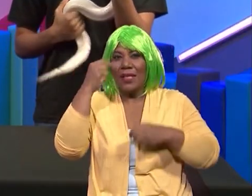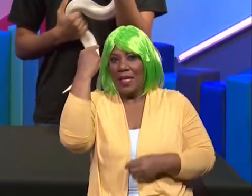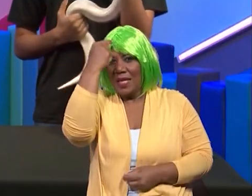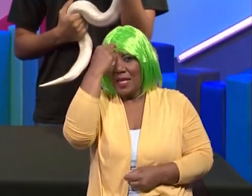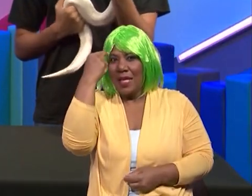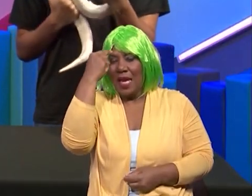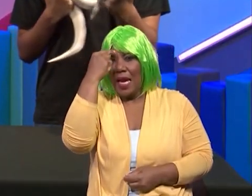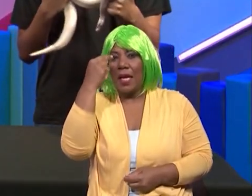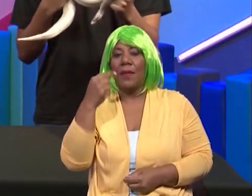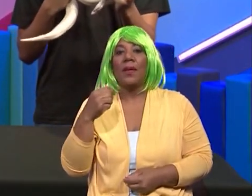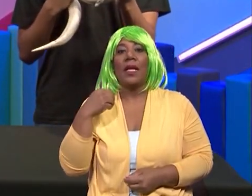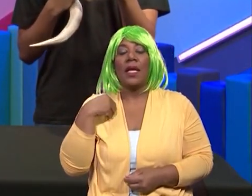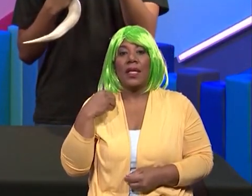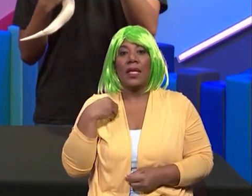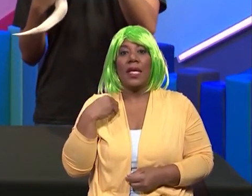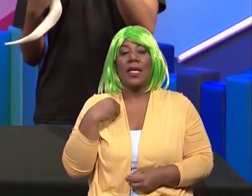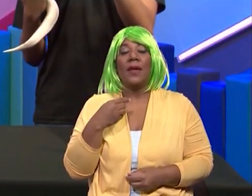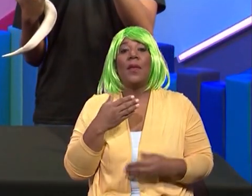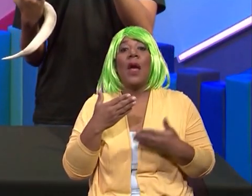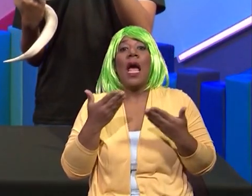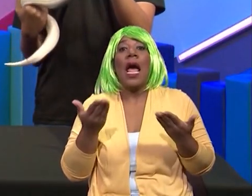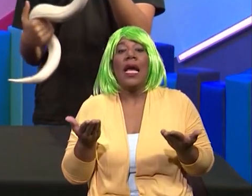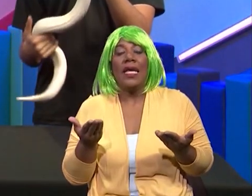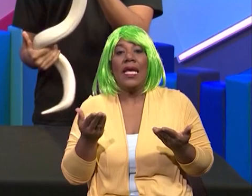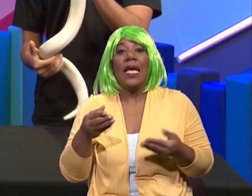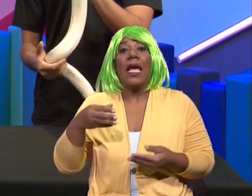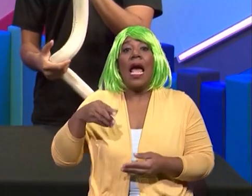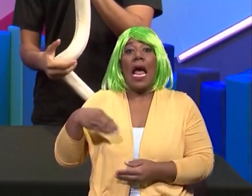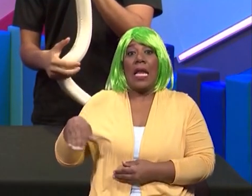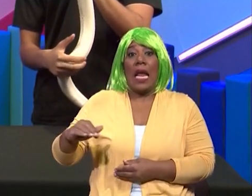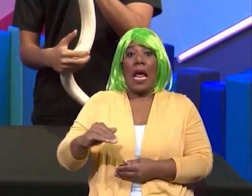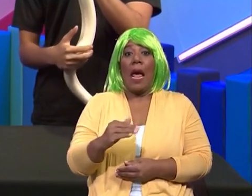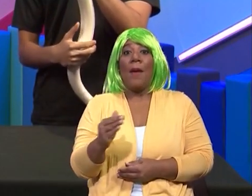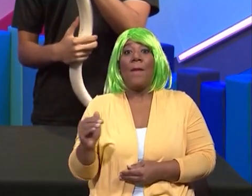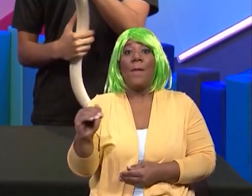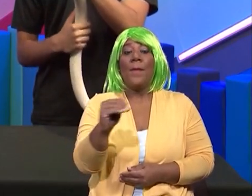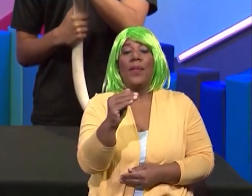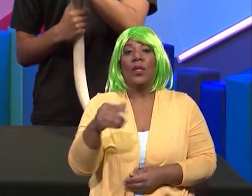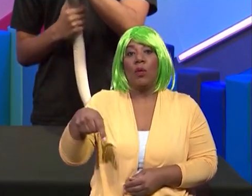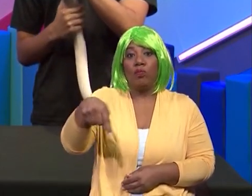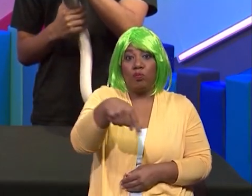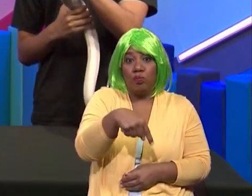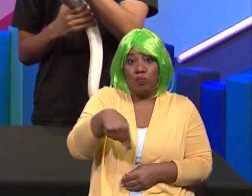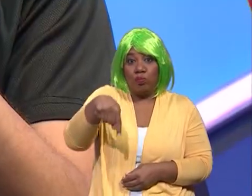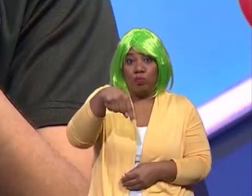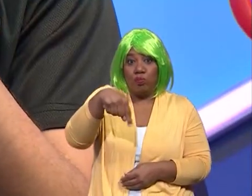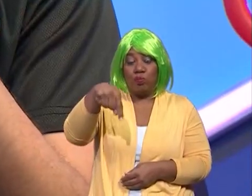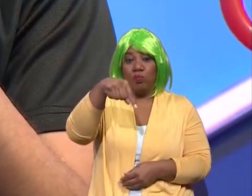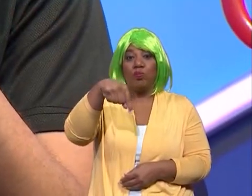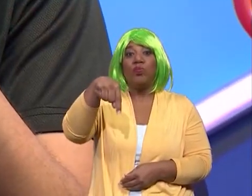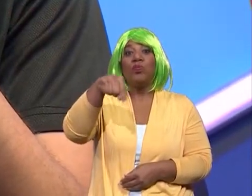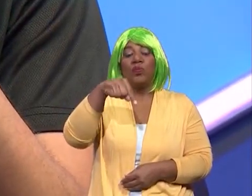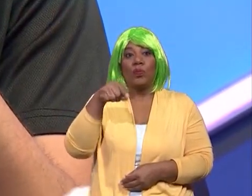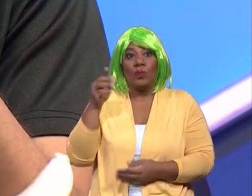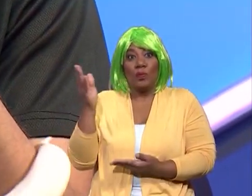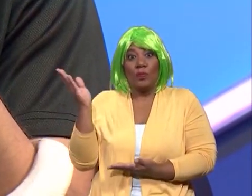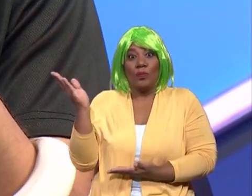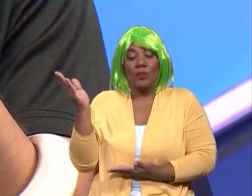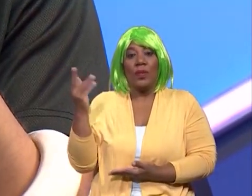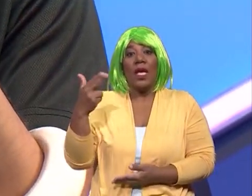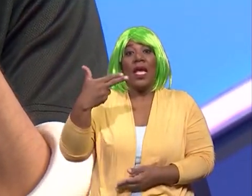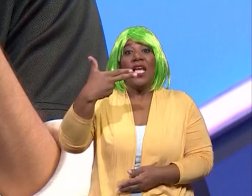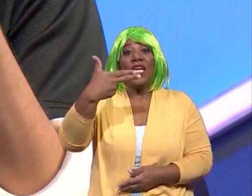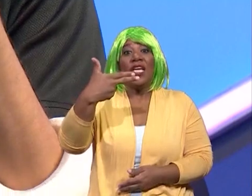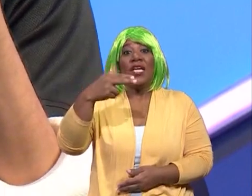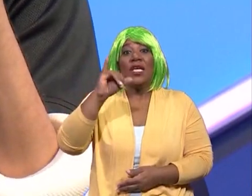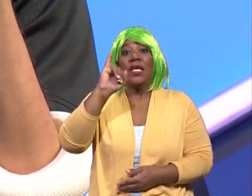miren, tenemos aquí a una pitón, se llama la pitón Bola. Se llama Chip. Chip es una pitón que fue